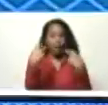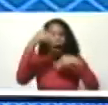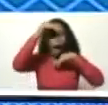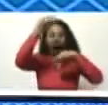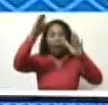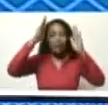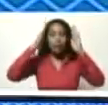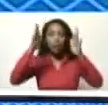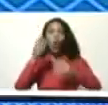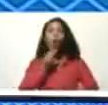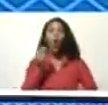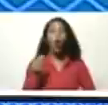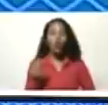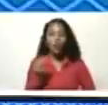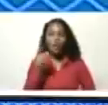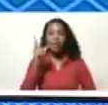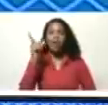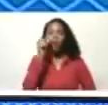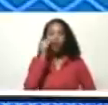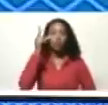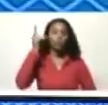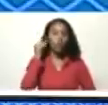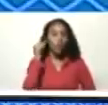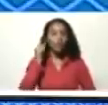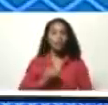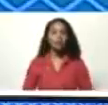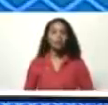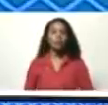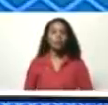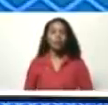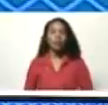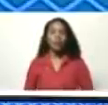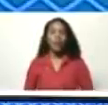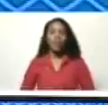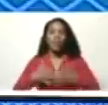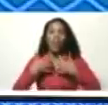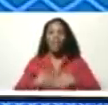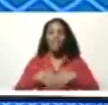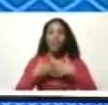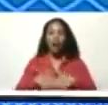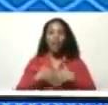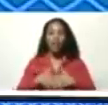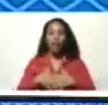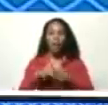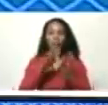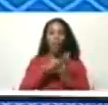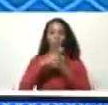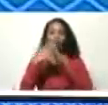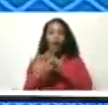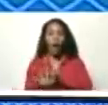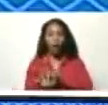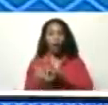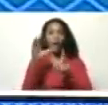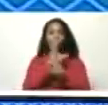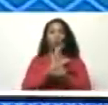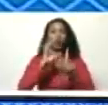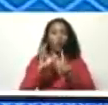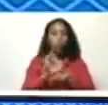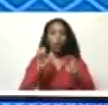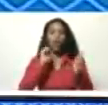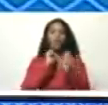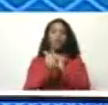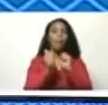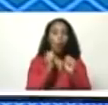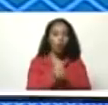atención muchachos y muchachas de las fábricas, de los barrios, de la cultura, del